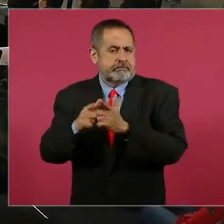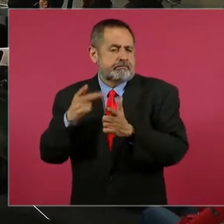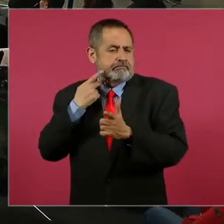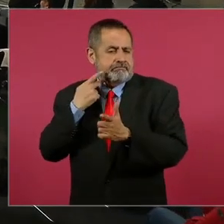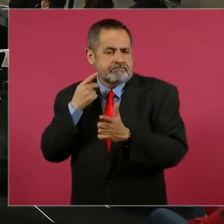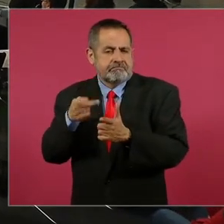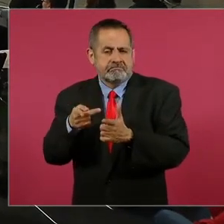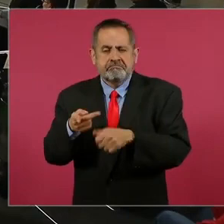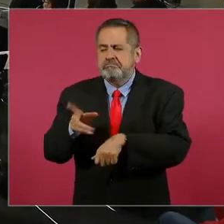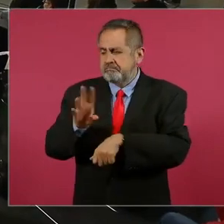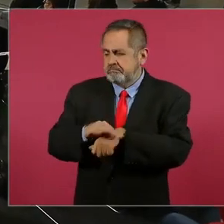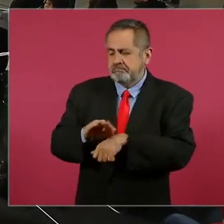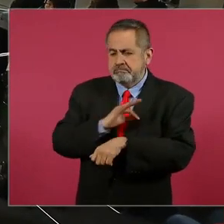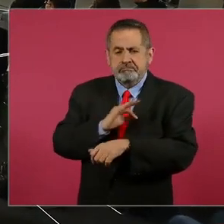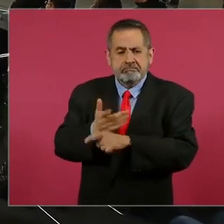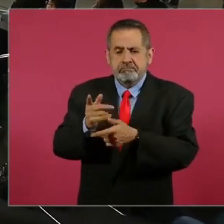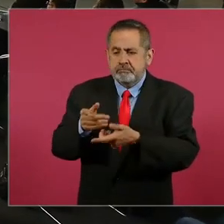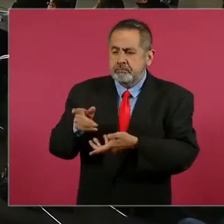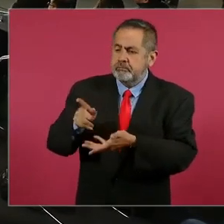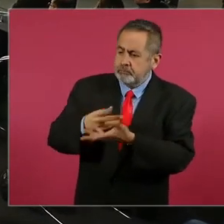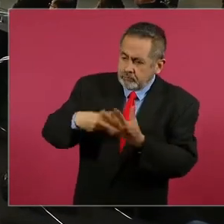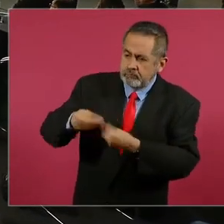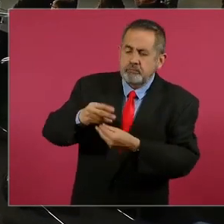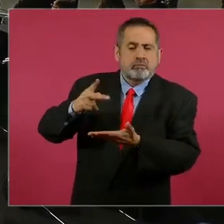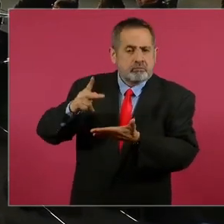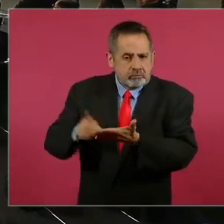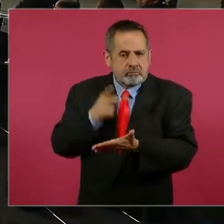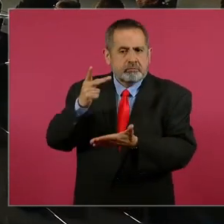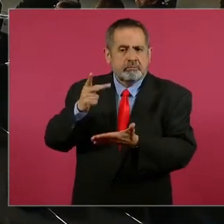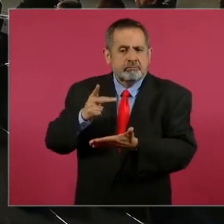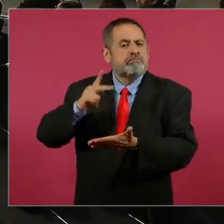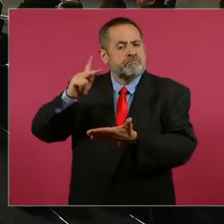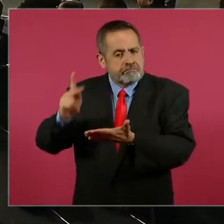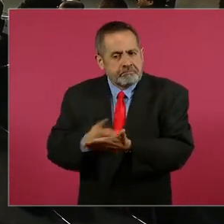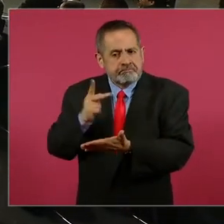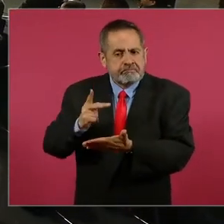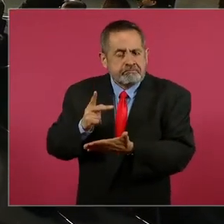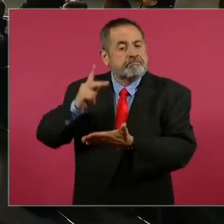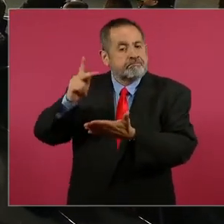ha permitido la reelección de presidentes municipales